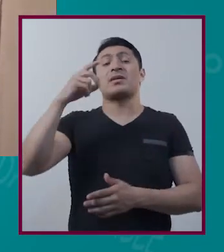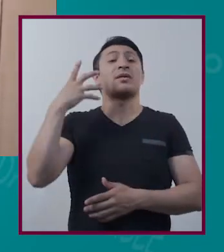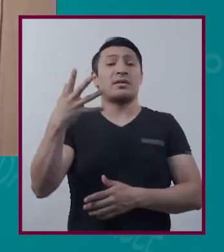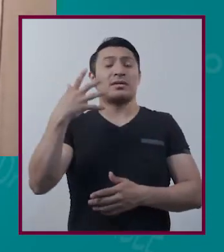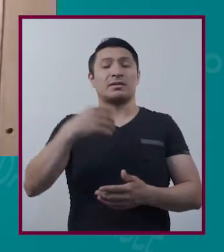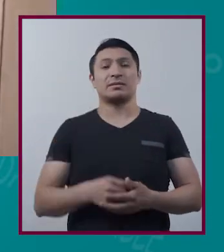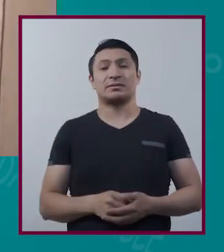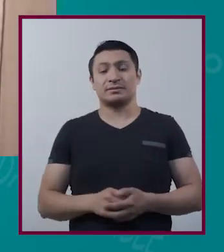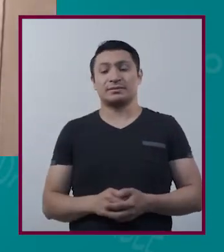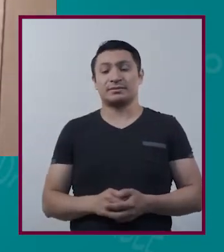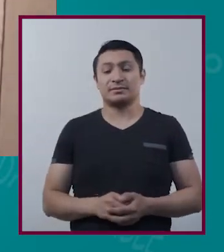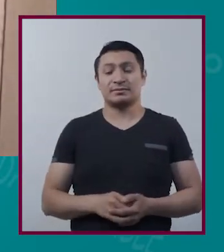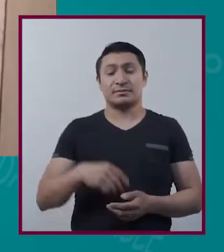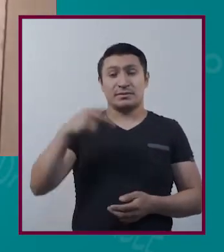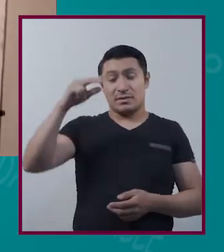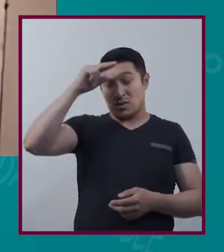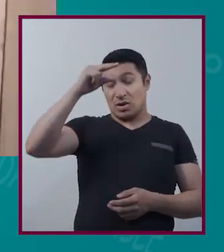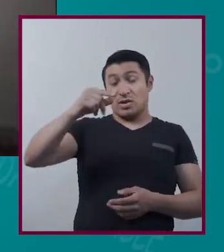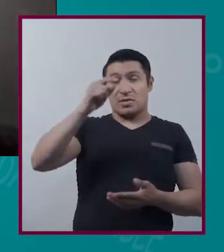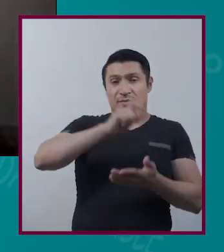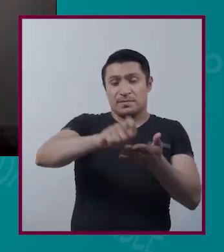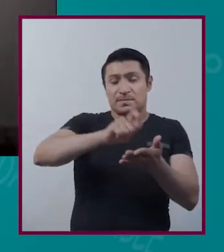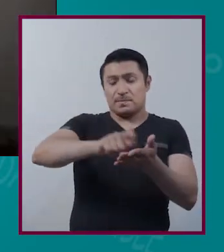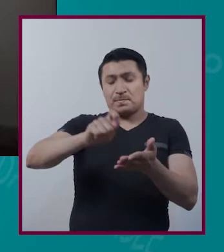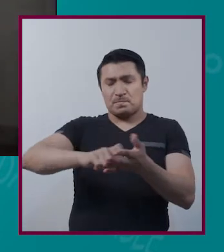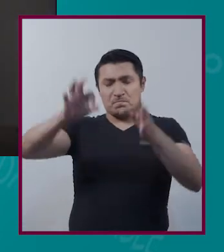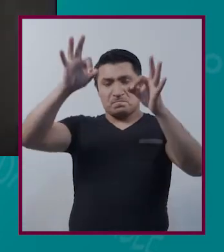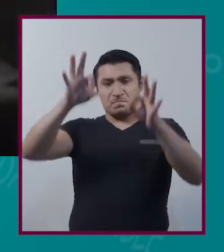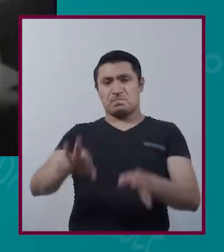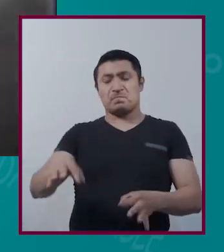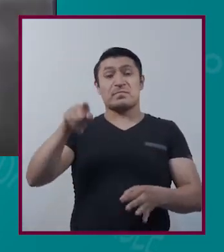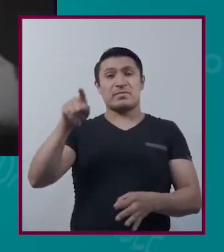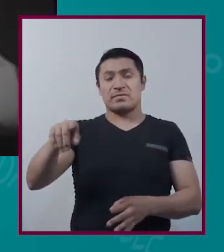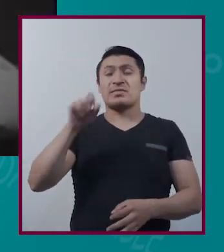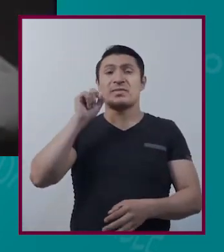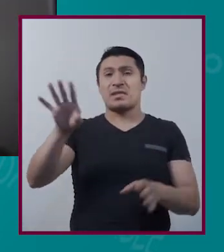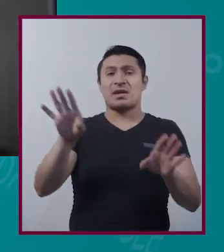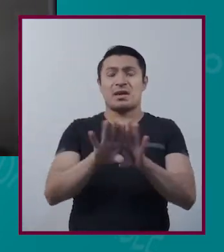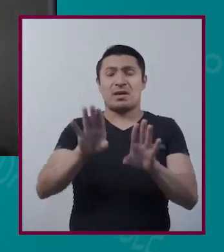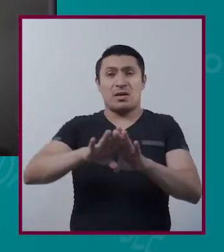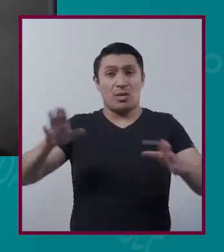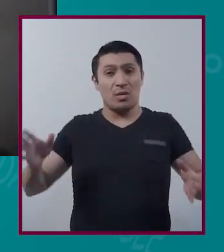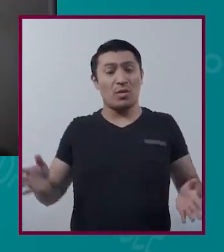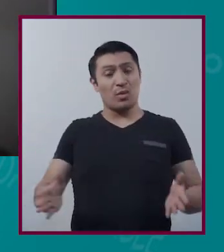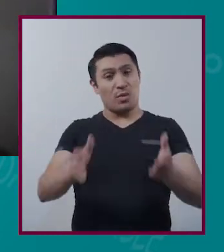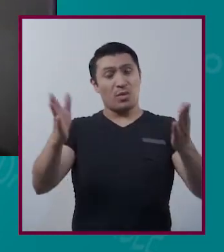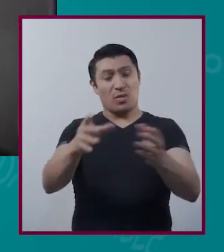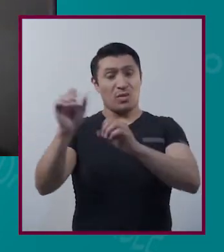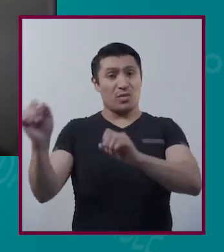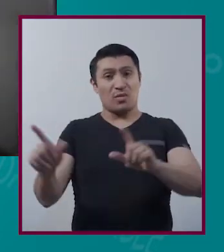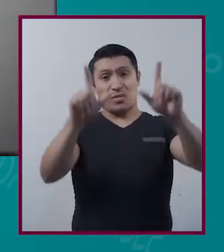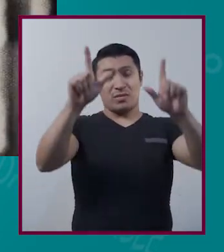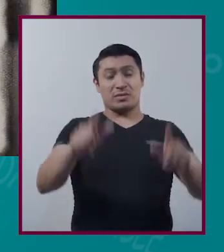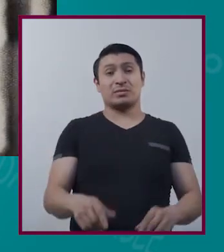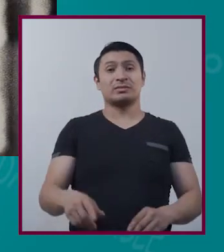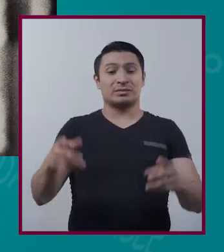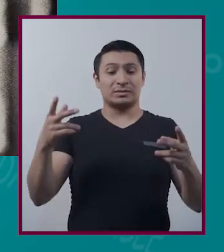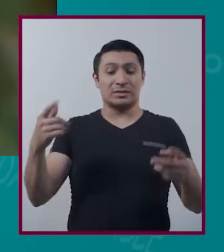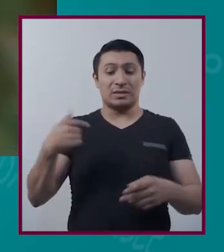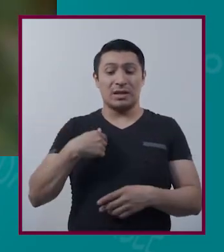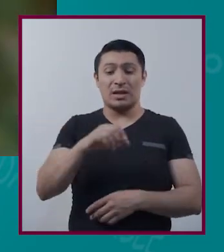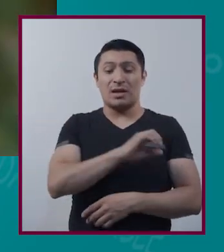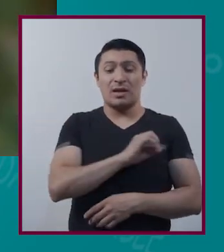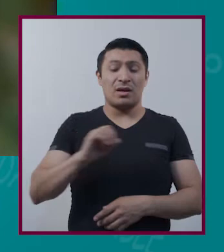de 1935. Su ingenio para la escritura lo encaminó también hacia la publicidad.